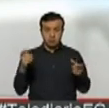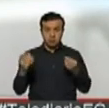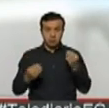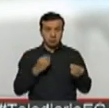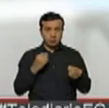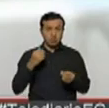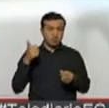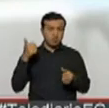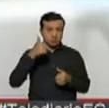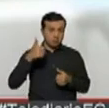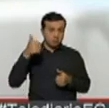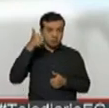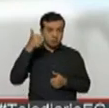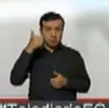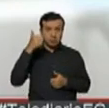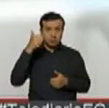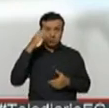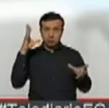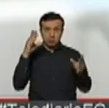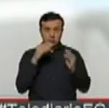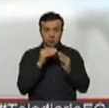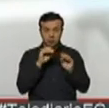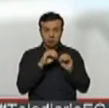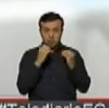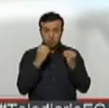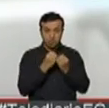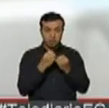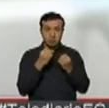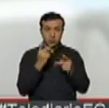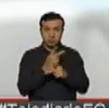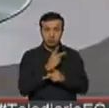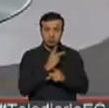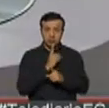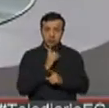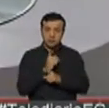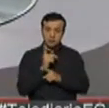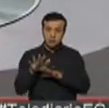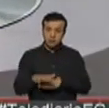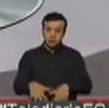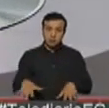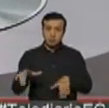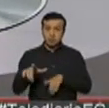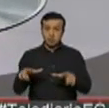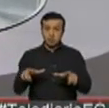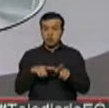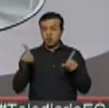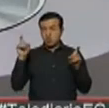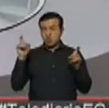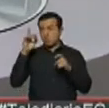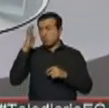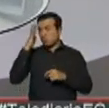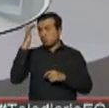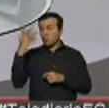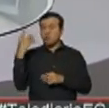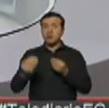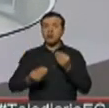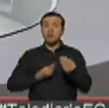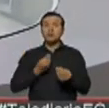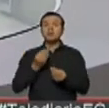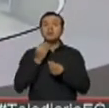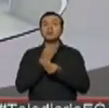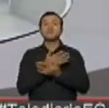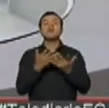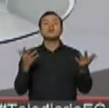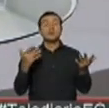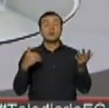los mandos medios, los mandos altos, los mandos bajos de las organizaciones criminales. Esta es una zona realmente compleja, porque además se ha determinado que